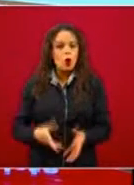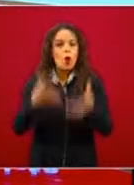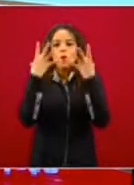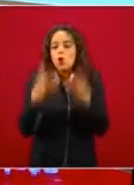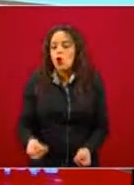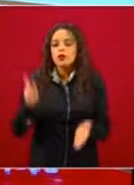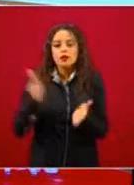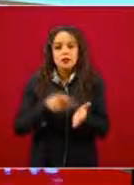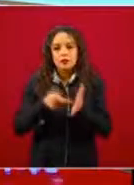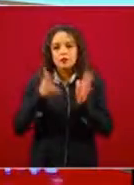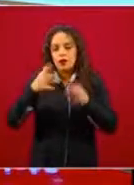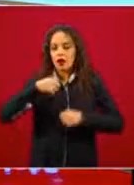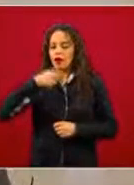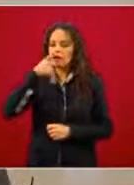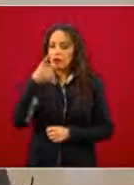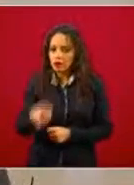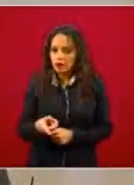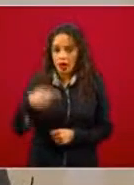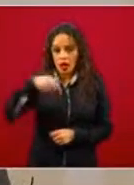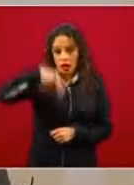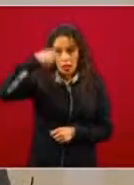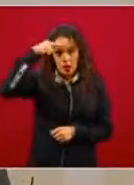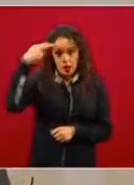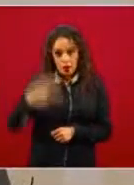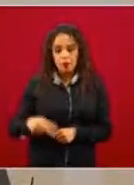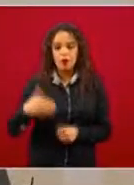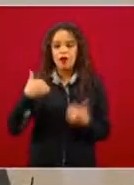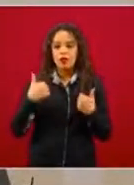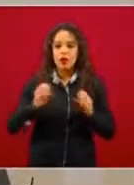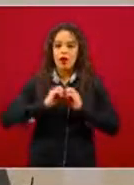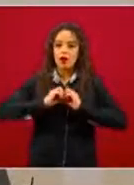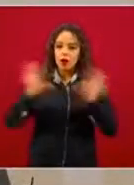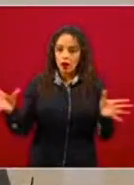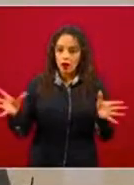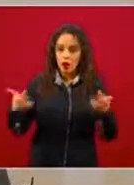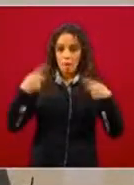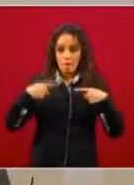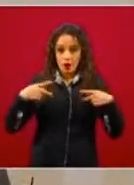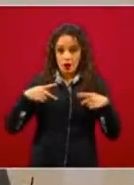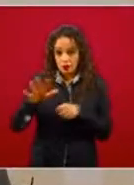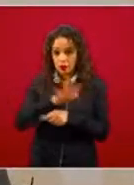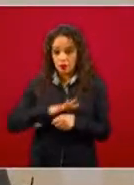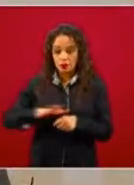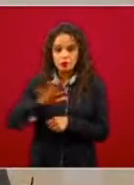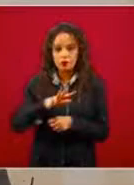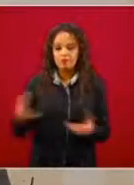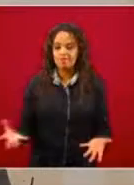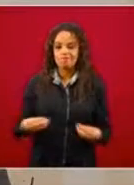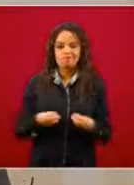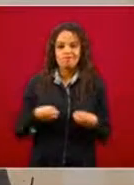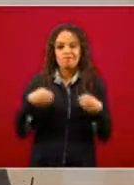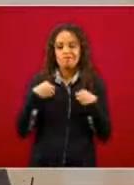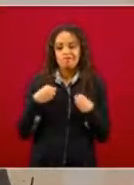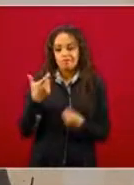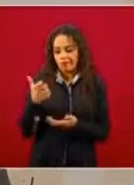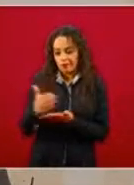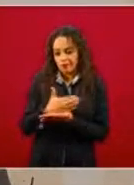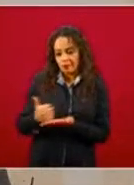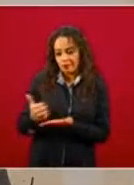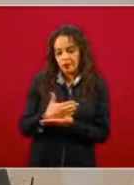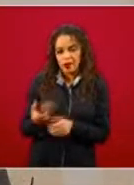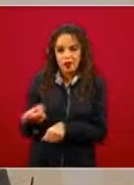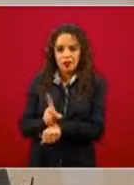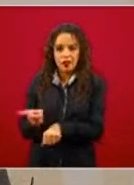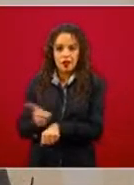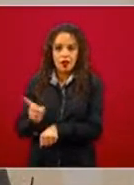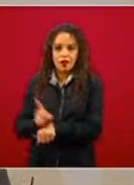que 100, es claro 200, que en or México una gran cantidad de la even more población times. vive al día. It's very, very clear Necesita that in tener el Mexico, sustento diario, lo we consigue